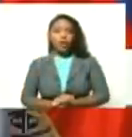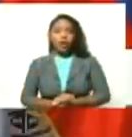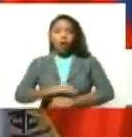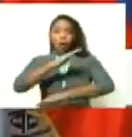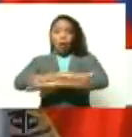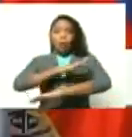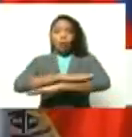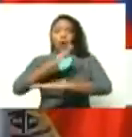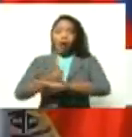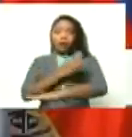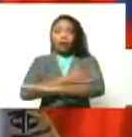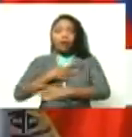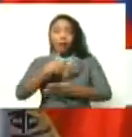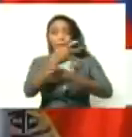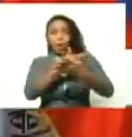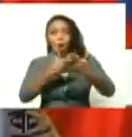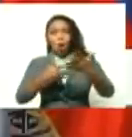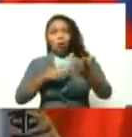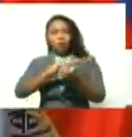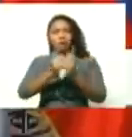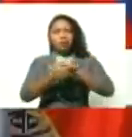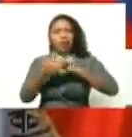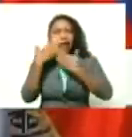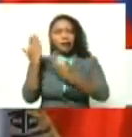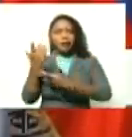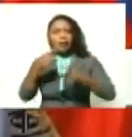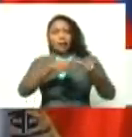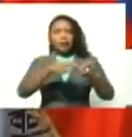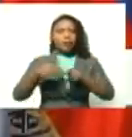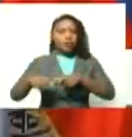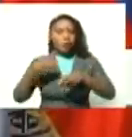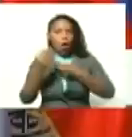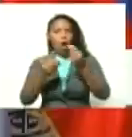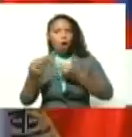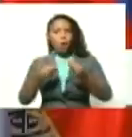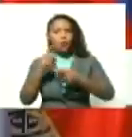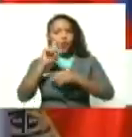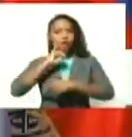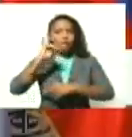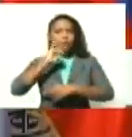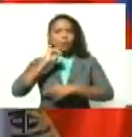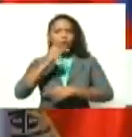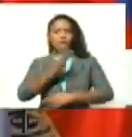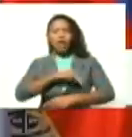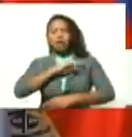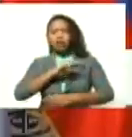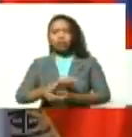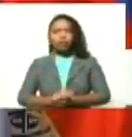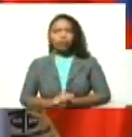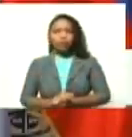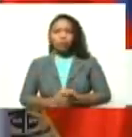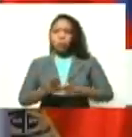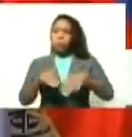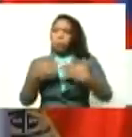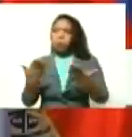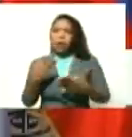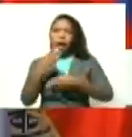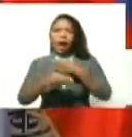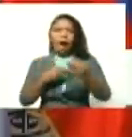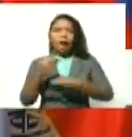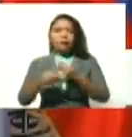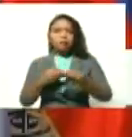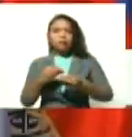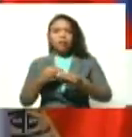conductas anteriormente descritas se traducen en la certificación como cierta de una información falsa, lo cual conlleva la